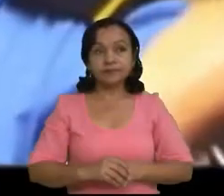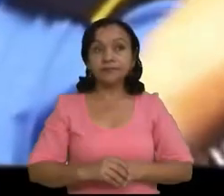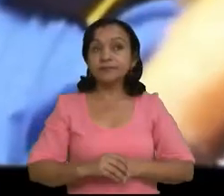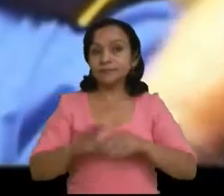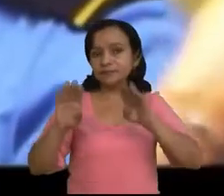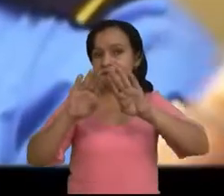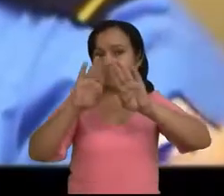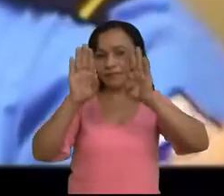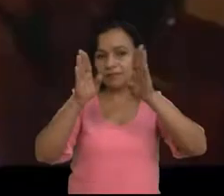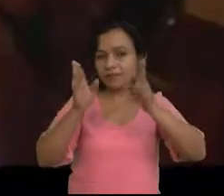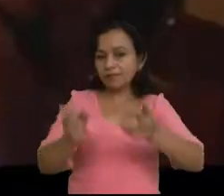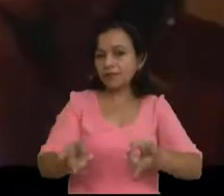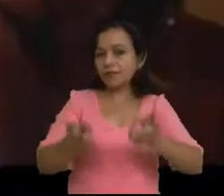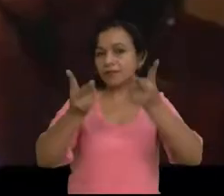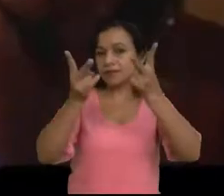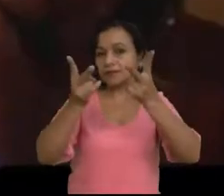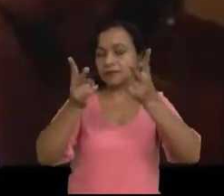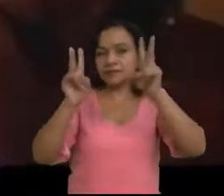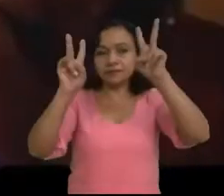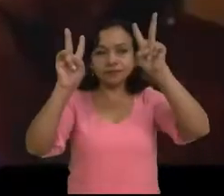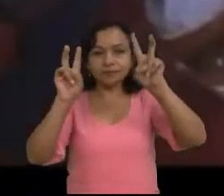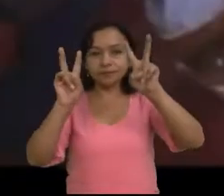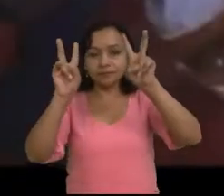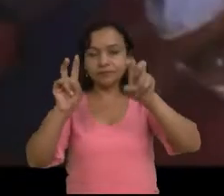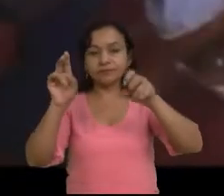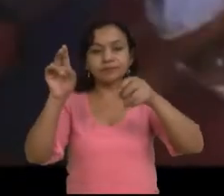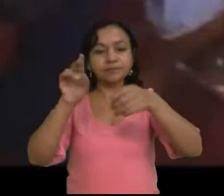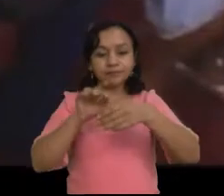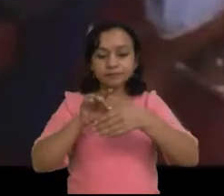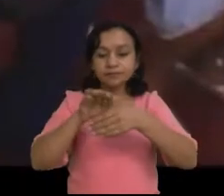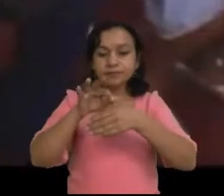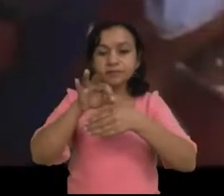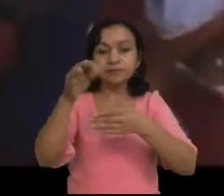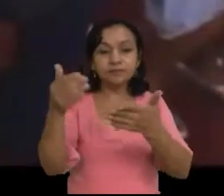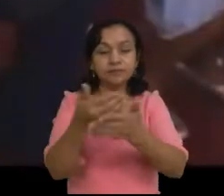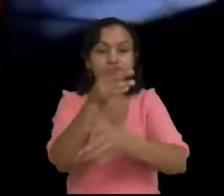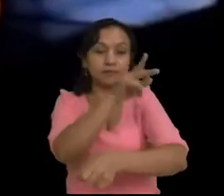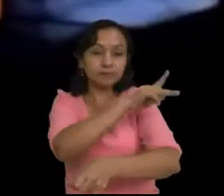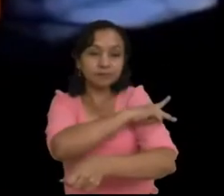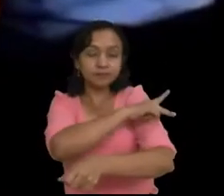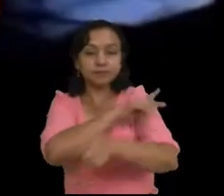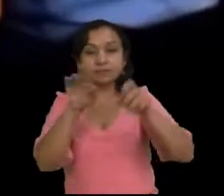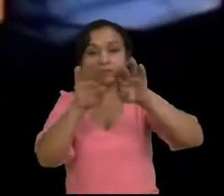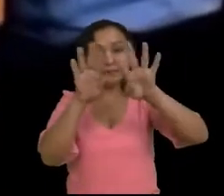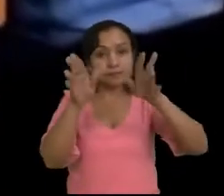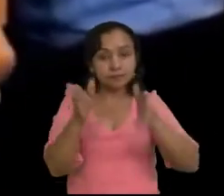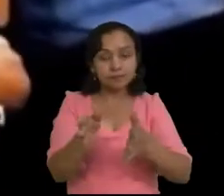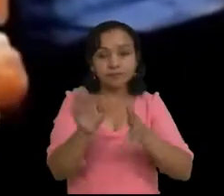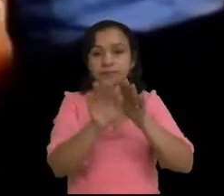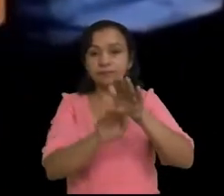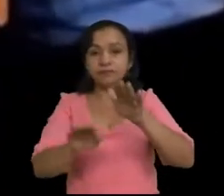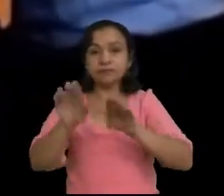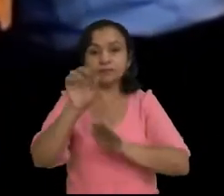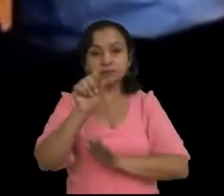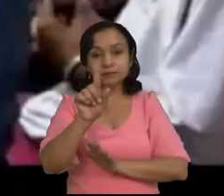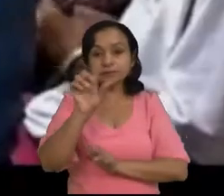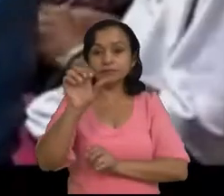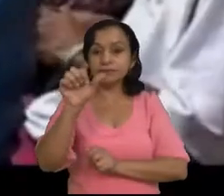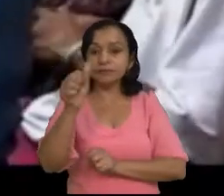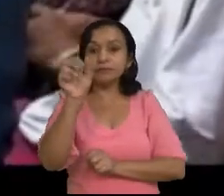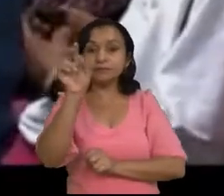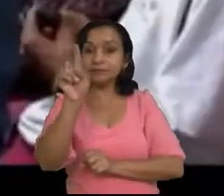Mujeres por la Vida es el lema para el lanzamiento de las comisarías de la mujer, que a nivel nacional suman más de